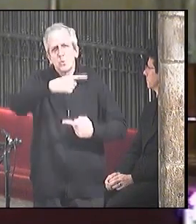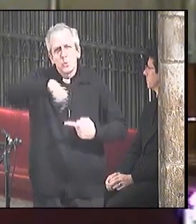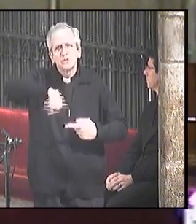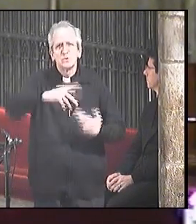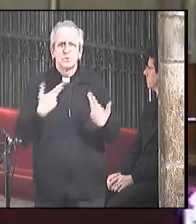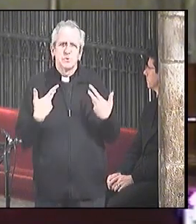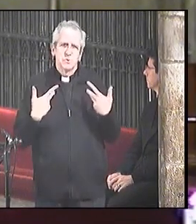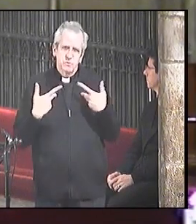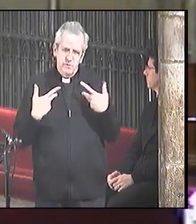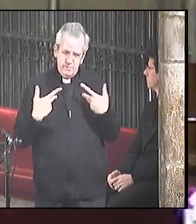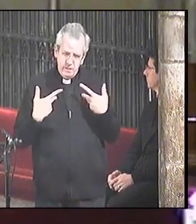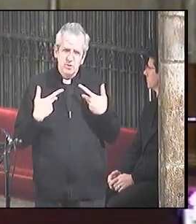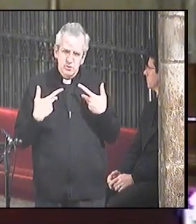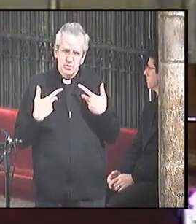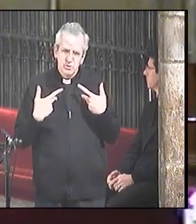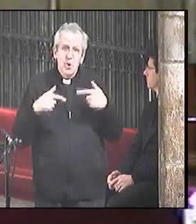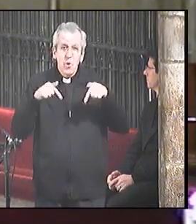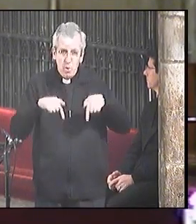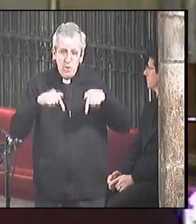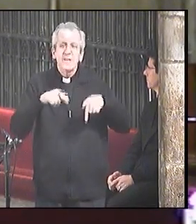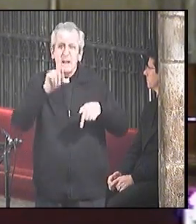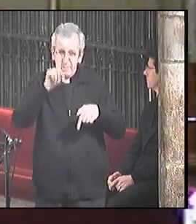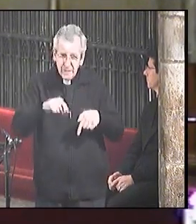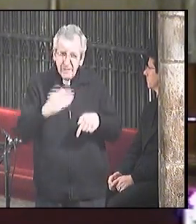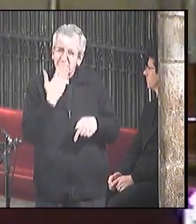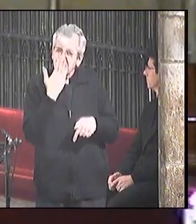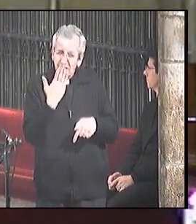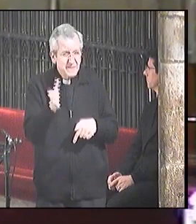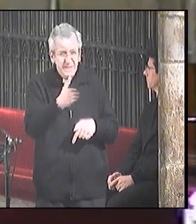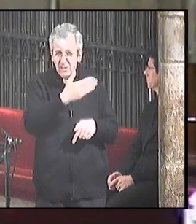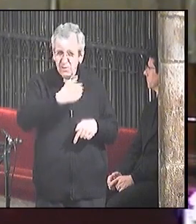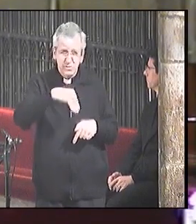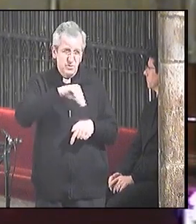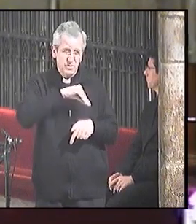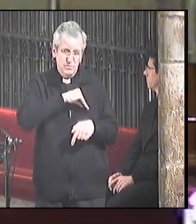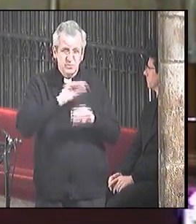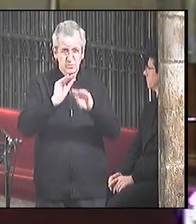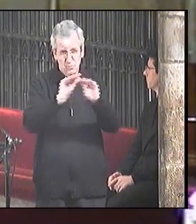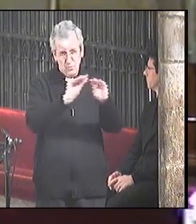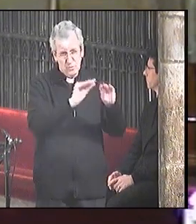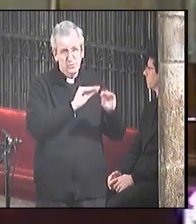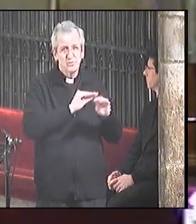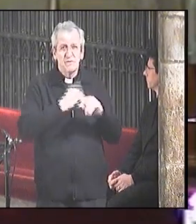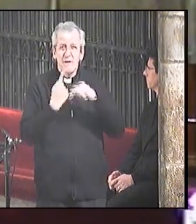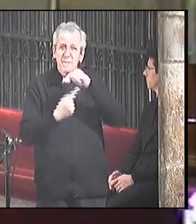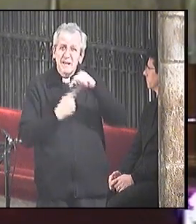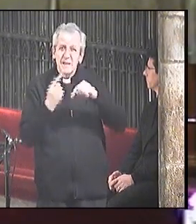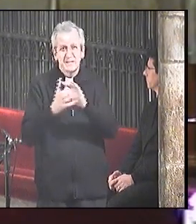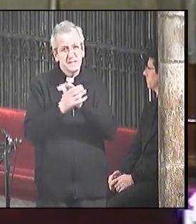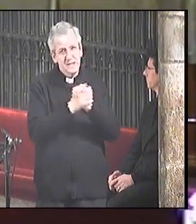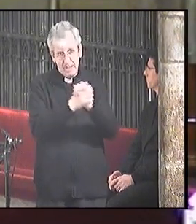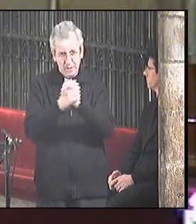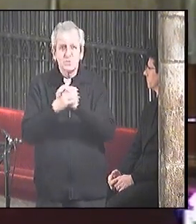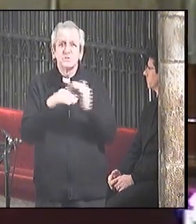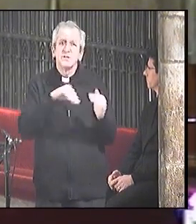esta tarde también ante tantos difuntos, ante vuestros difuntos, ante tus familiares y amigos